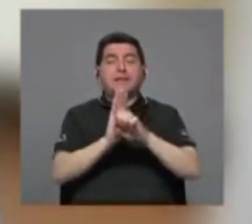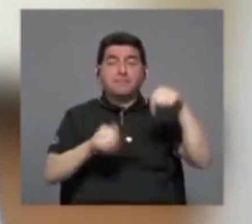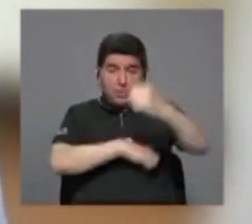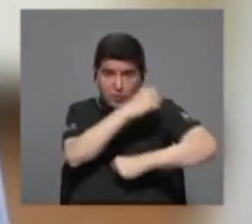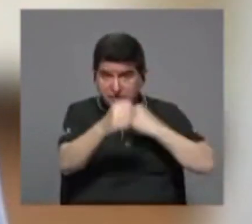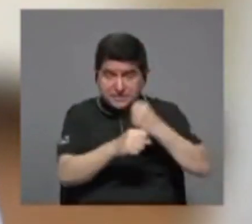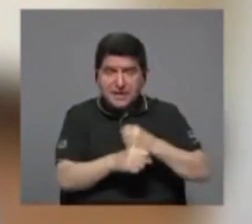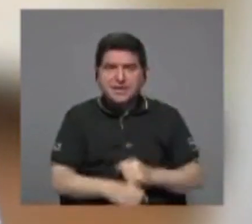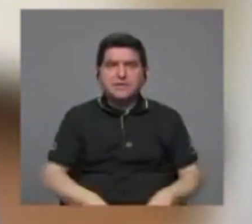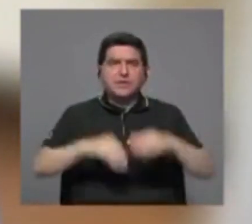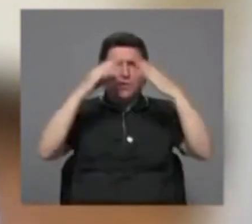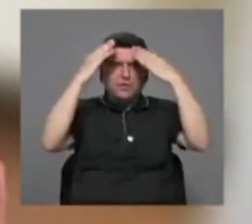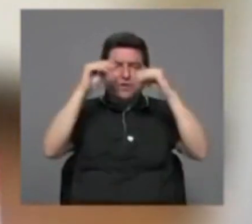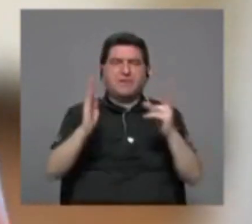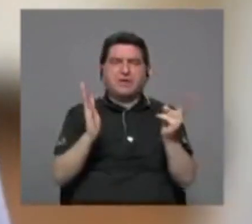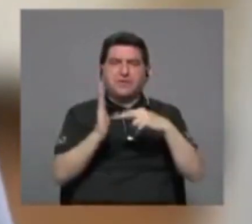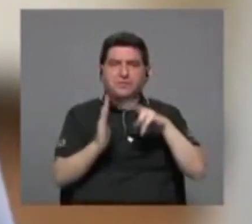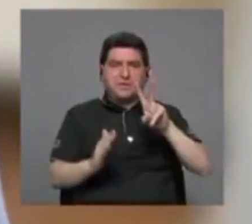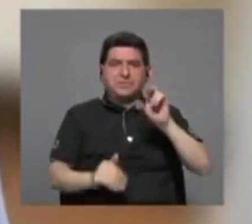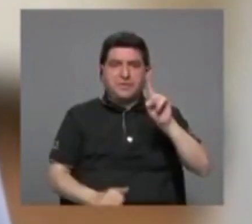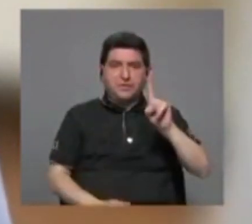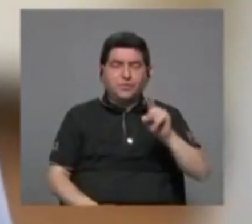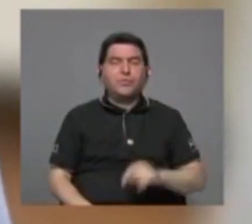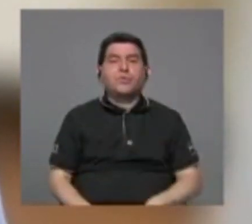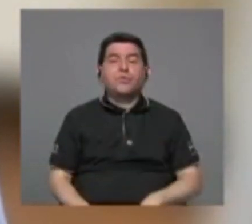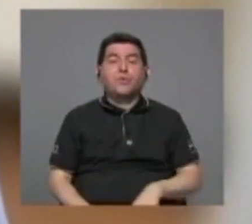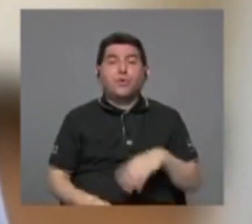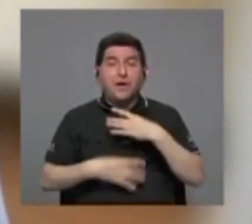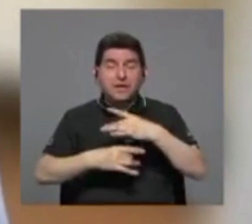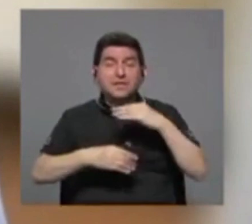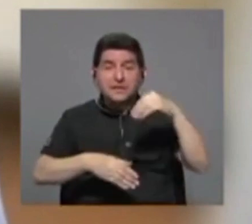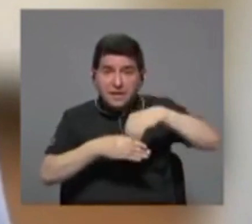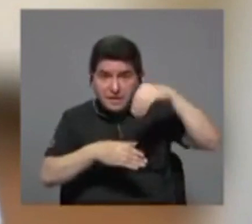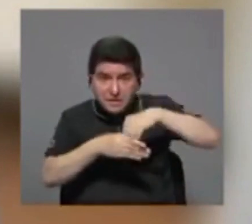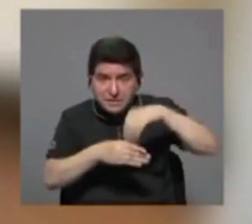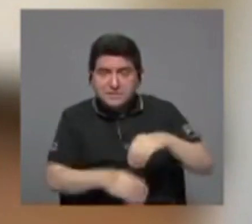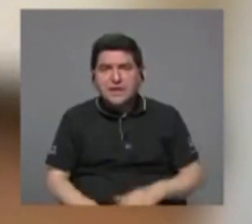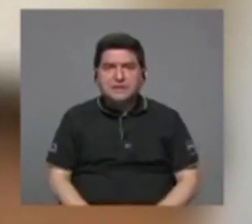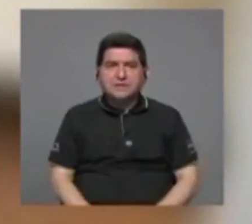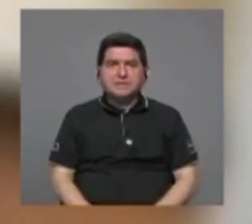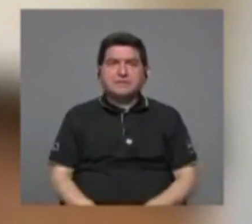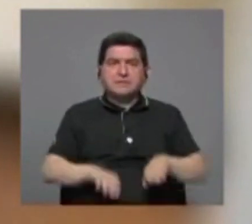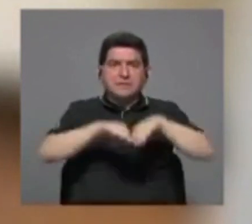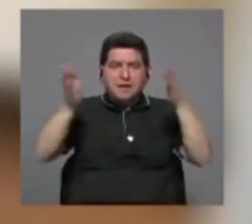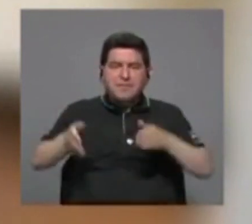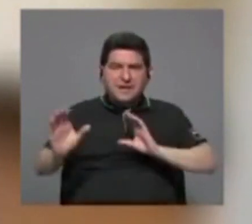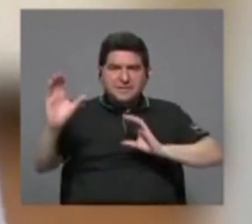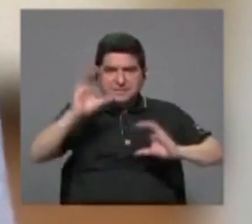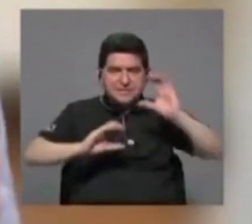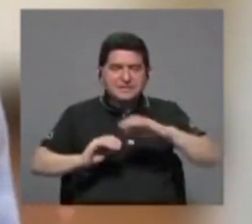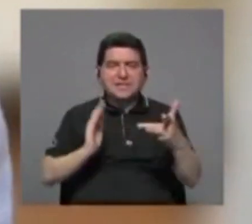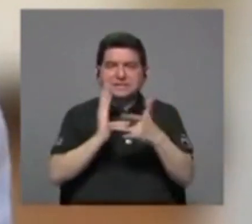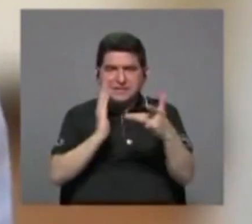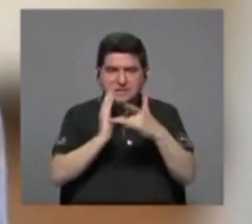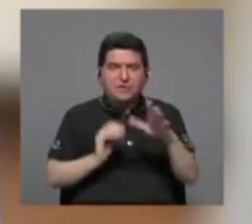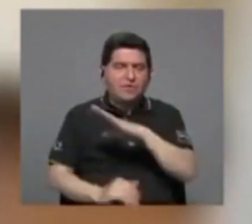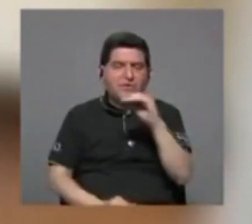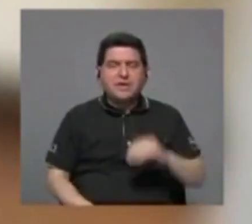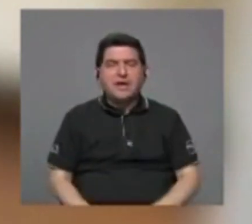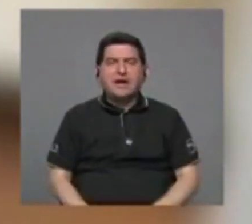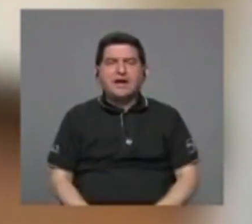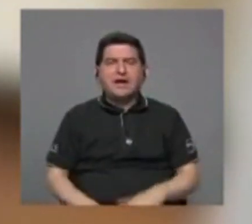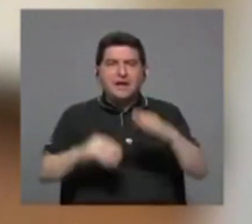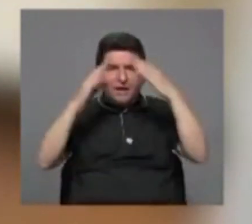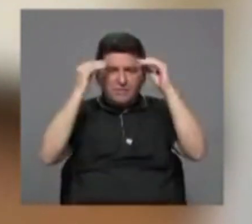año en el informe de 2021 tuvimos una colaboración muy interesante entre la Mesa de Ciencia y Tecnología Hipatia y el Informe Estado de la Nación